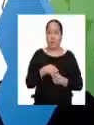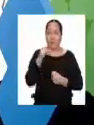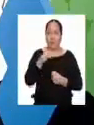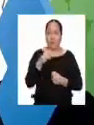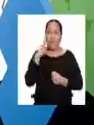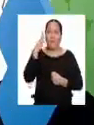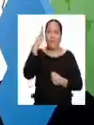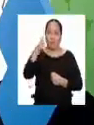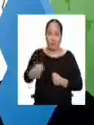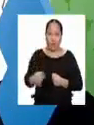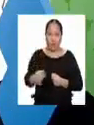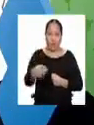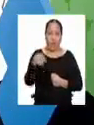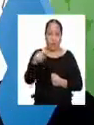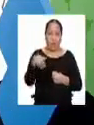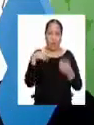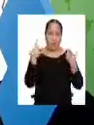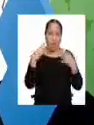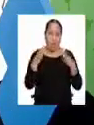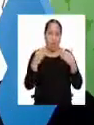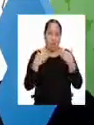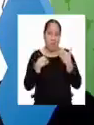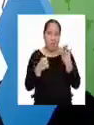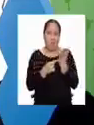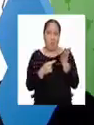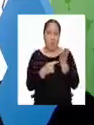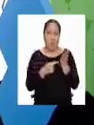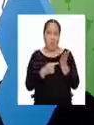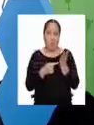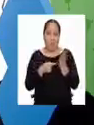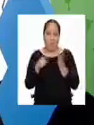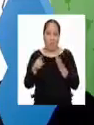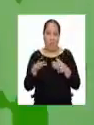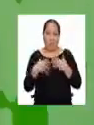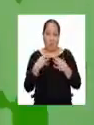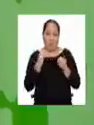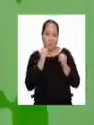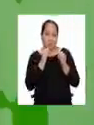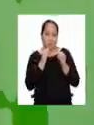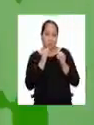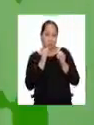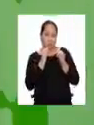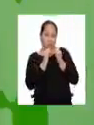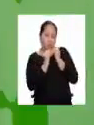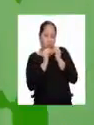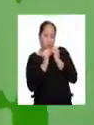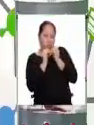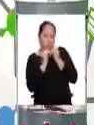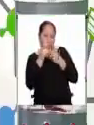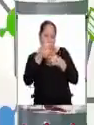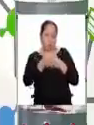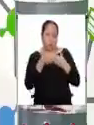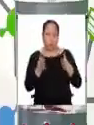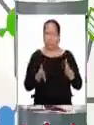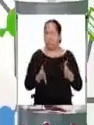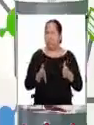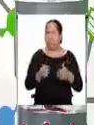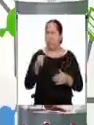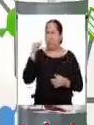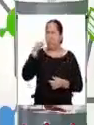desde el futuro, donde ya tienen una tecnología para lograrlo. Oh, entonces nuestra